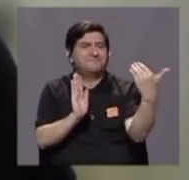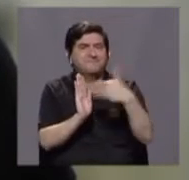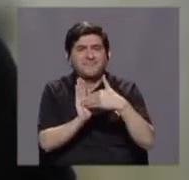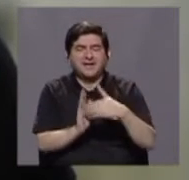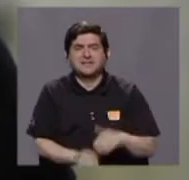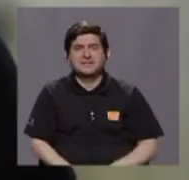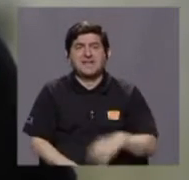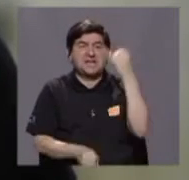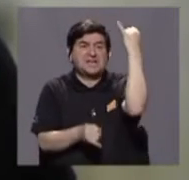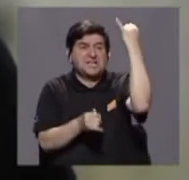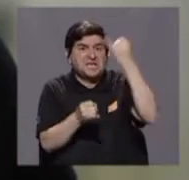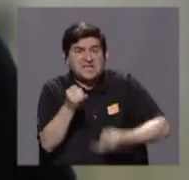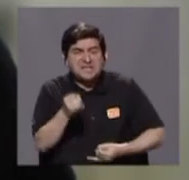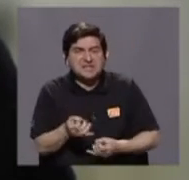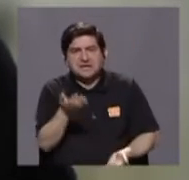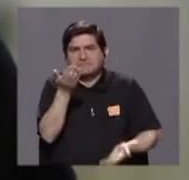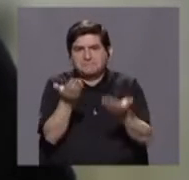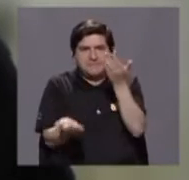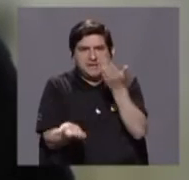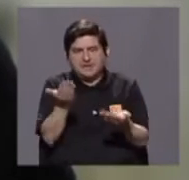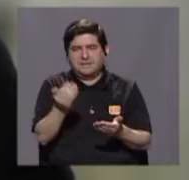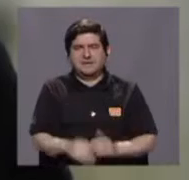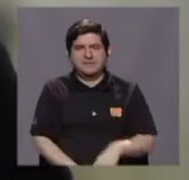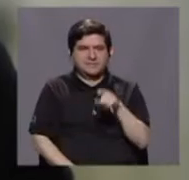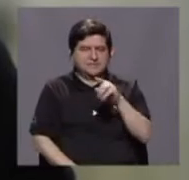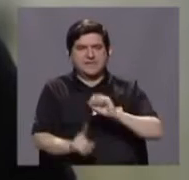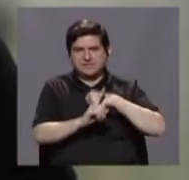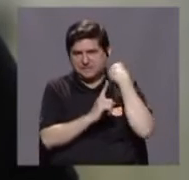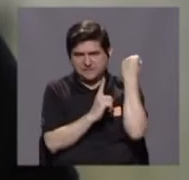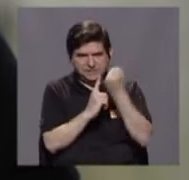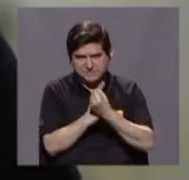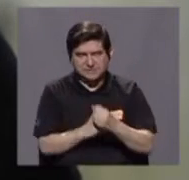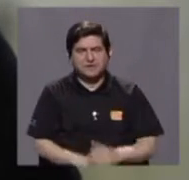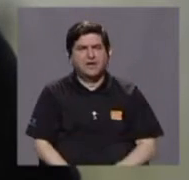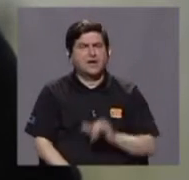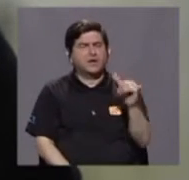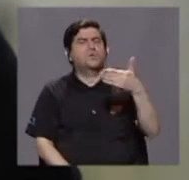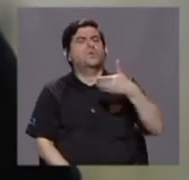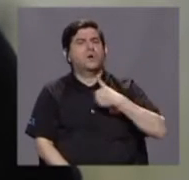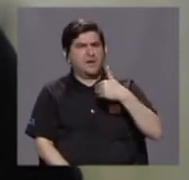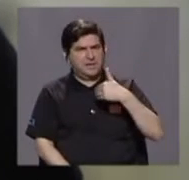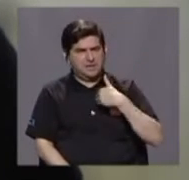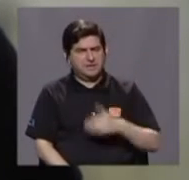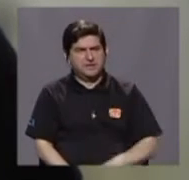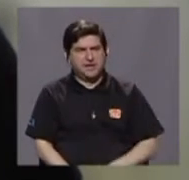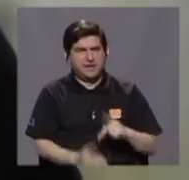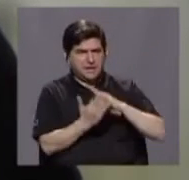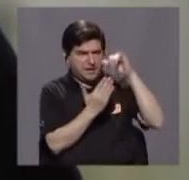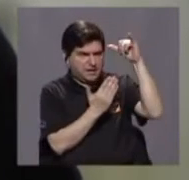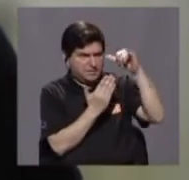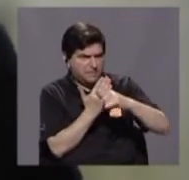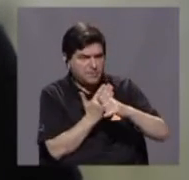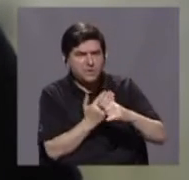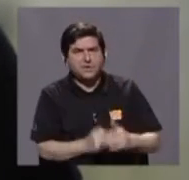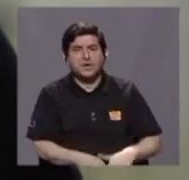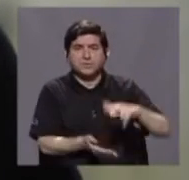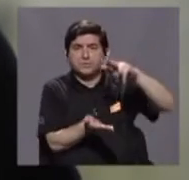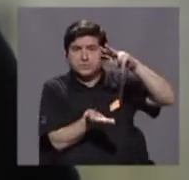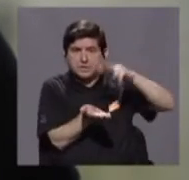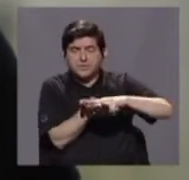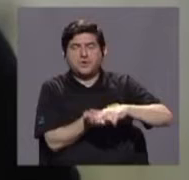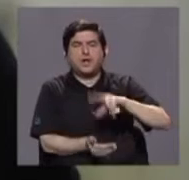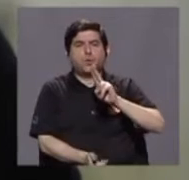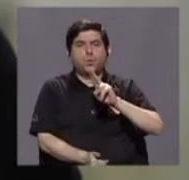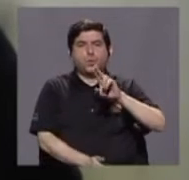que acabe con esta erosión. También los proyectos los tiene que aprobar la